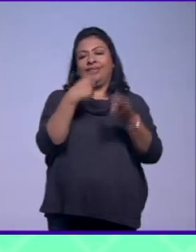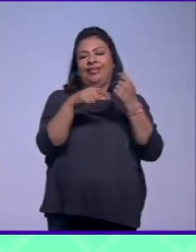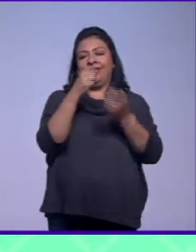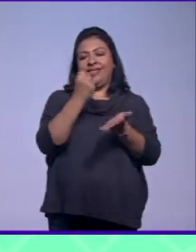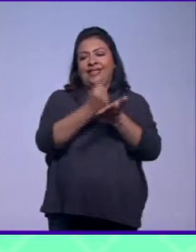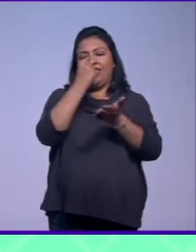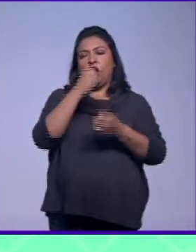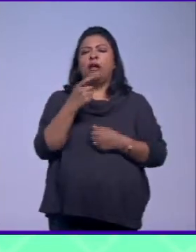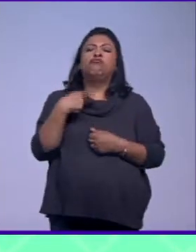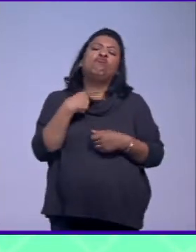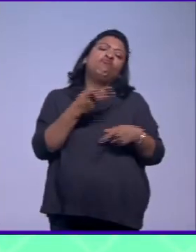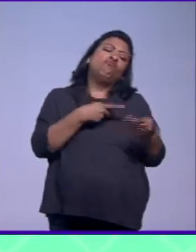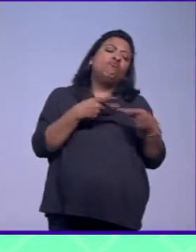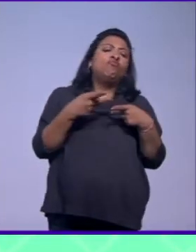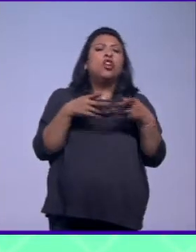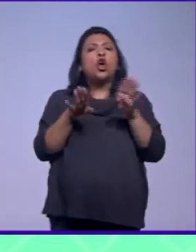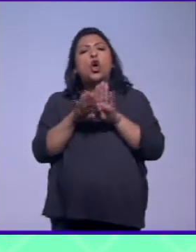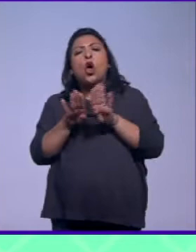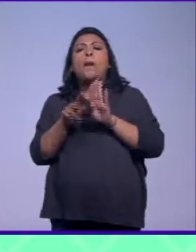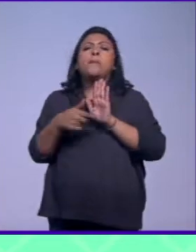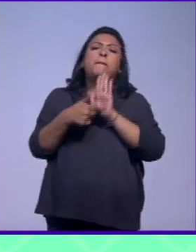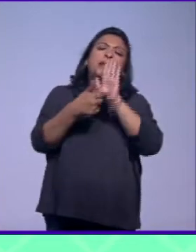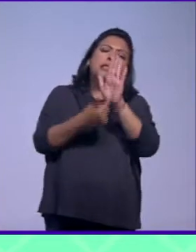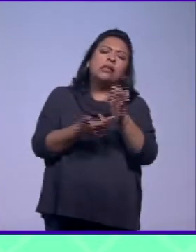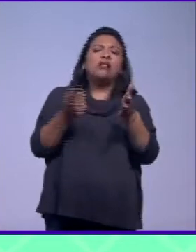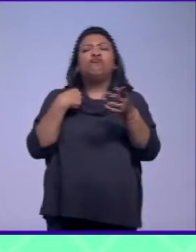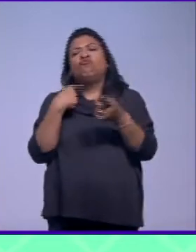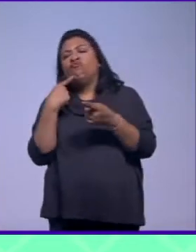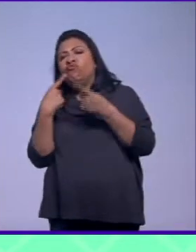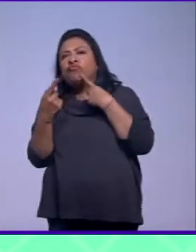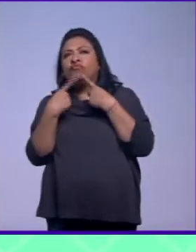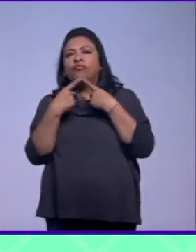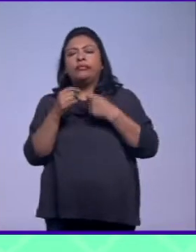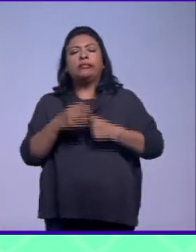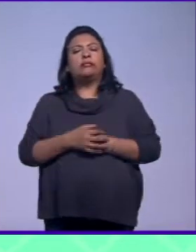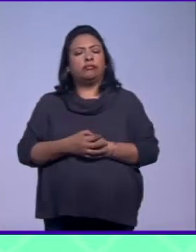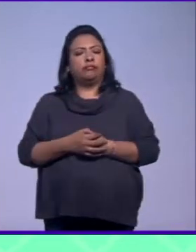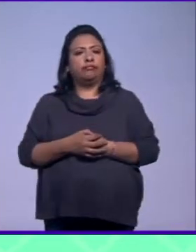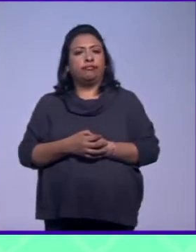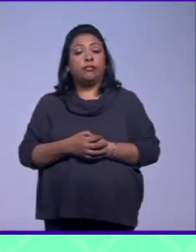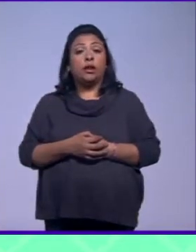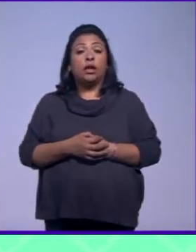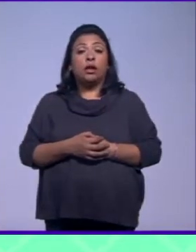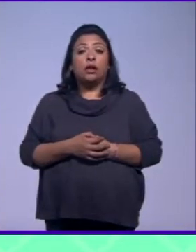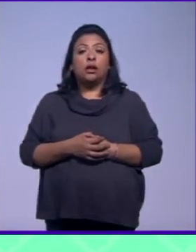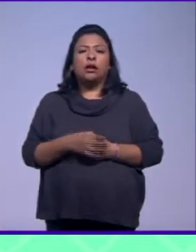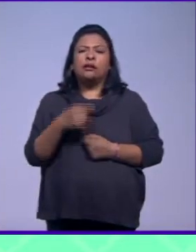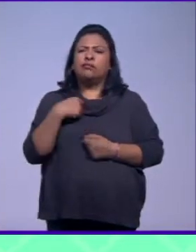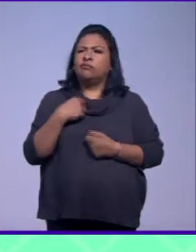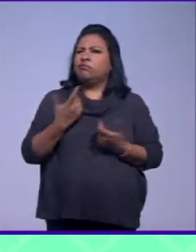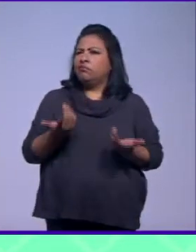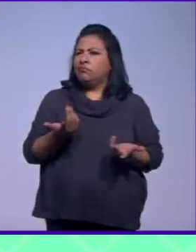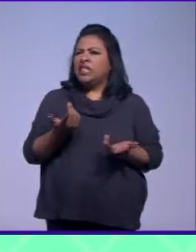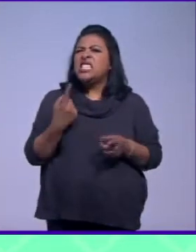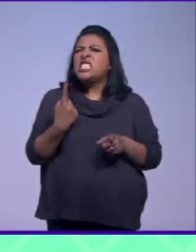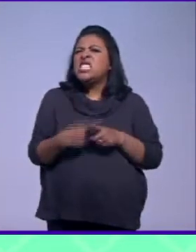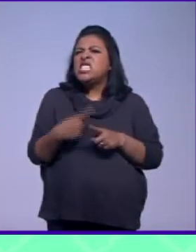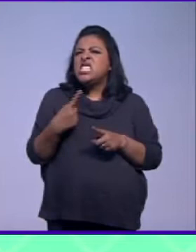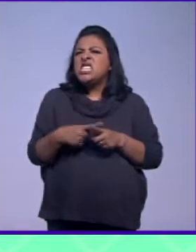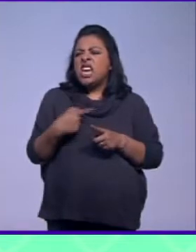pues planeando a ver cómo íbamos a hacer para la presentación y todo eso y entonces decimos a ver